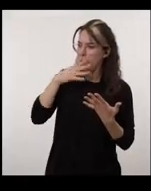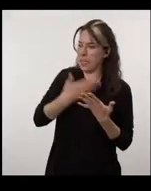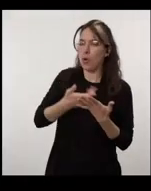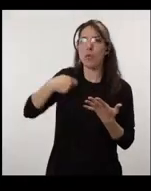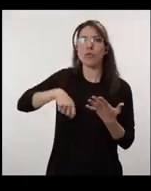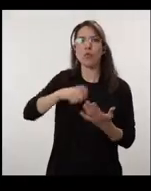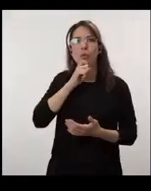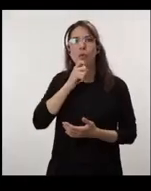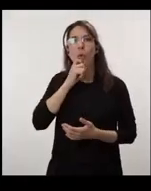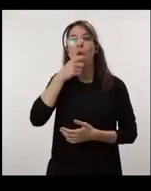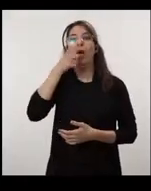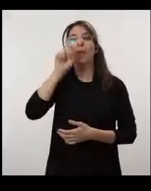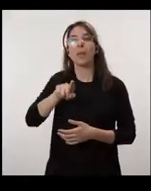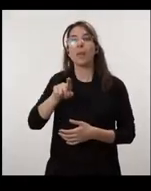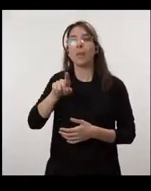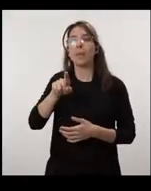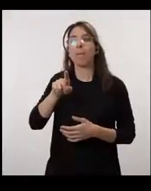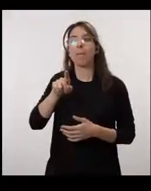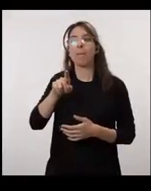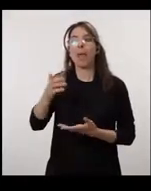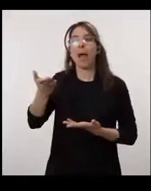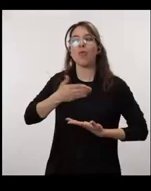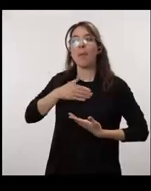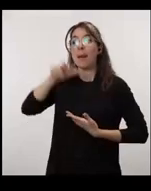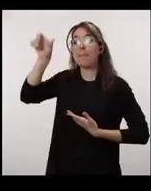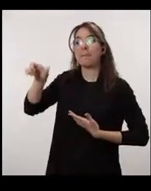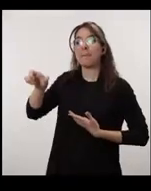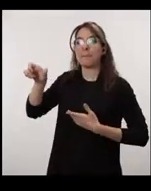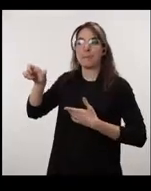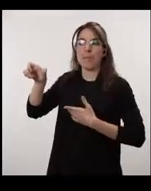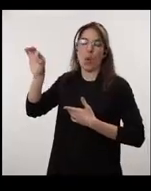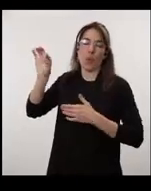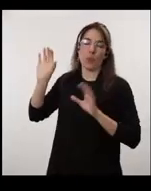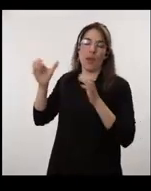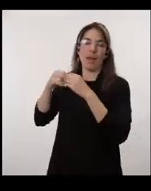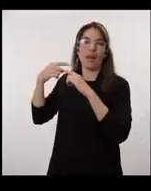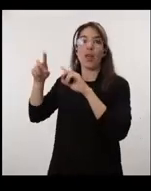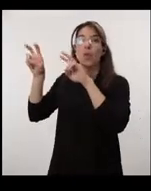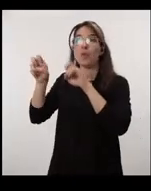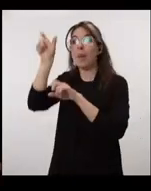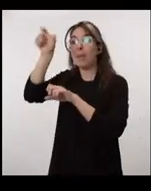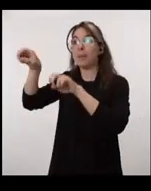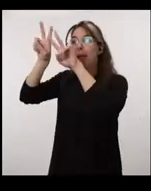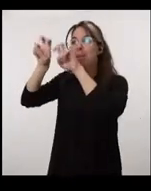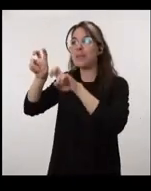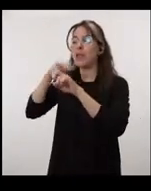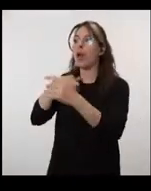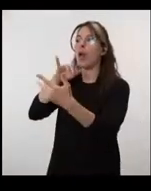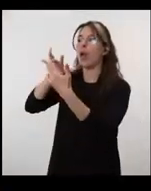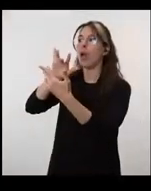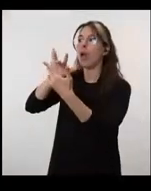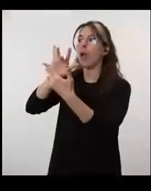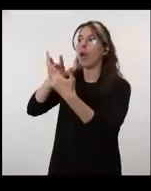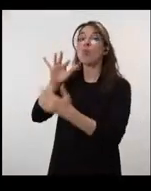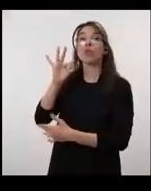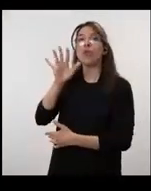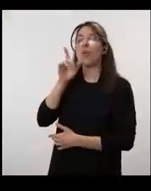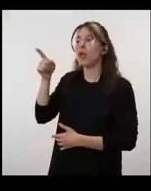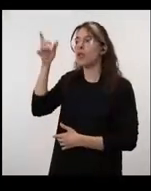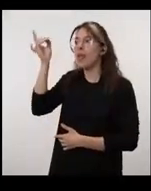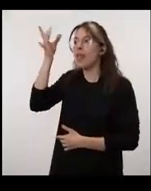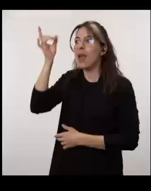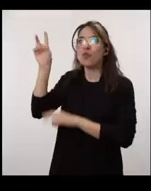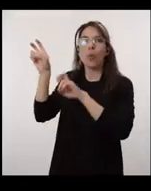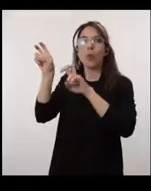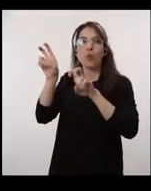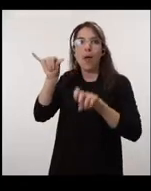te pone en contacto con una generación nueva de investigadores y eso siempre es positivo porque vienen cargados de ideas frescas se aprenden mucho de ellos